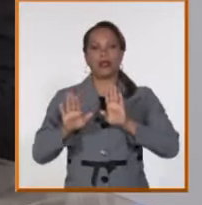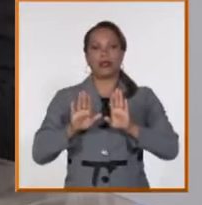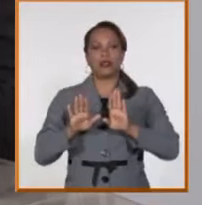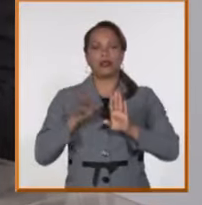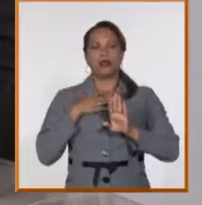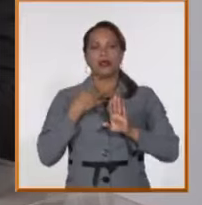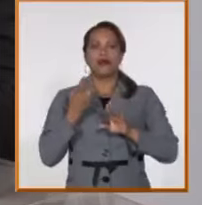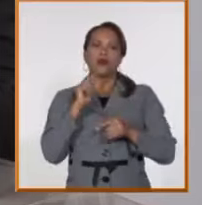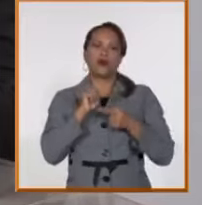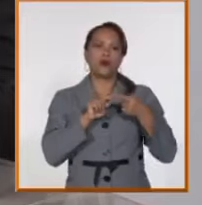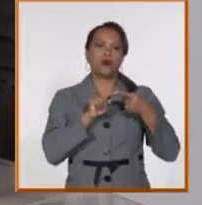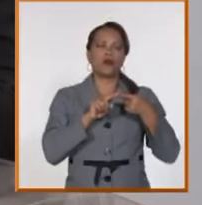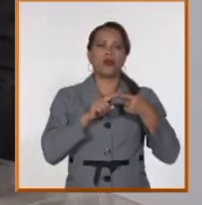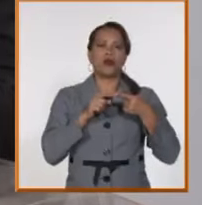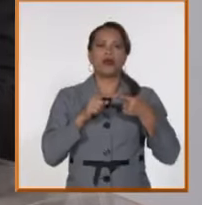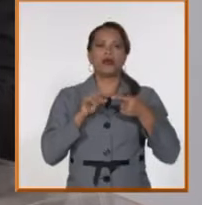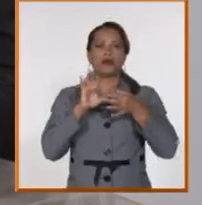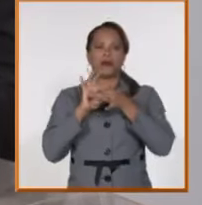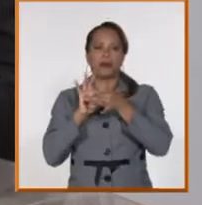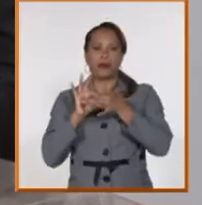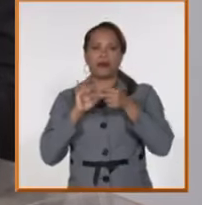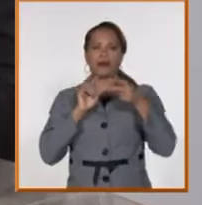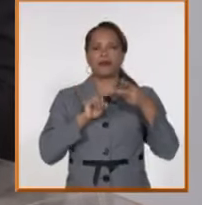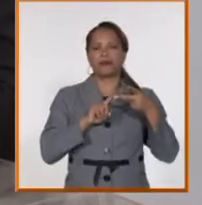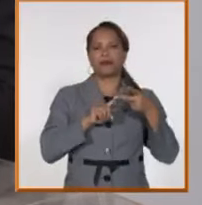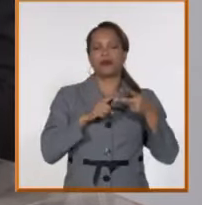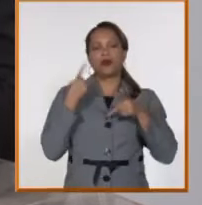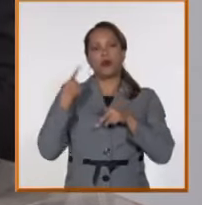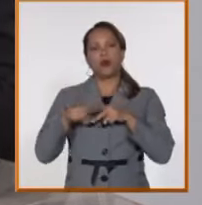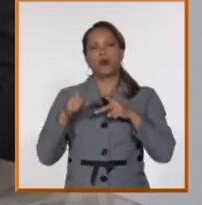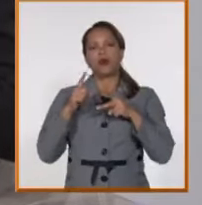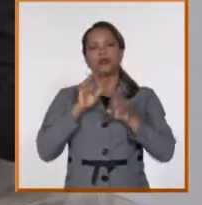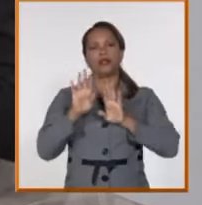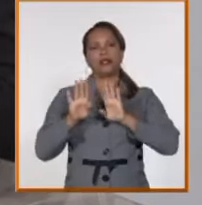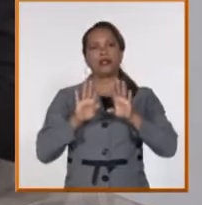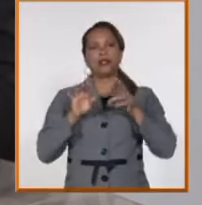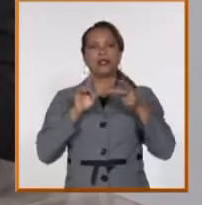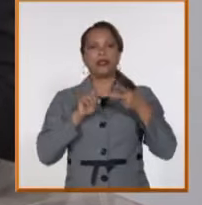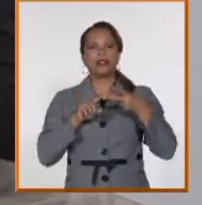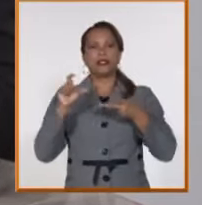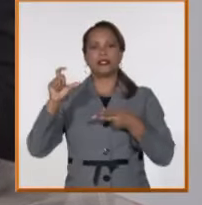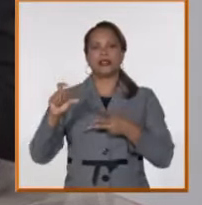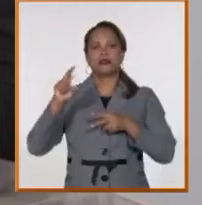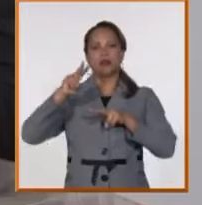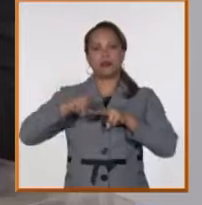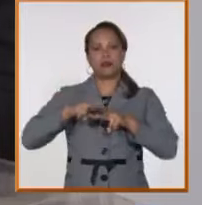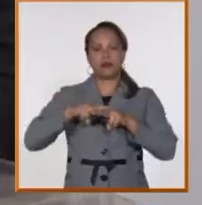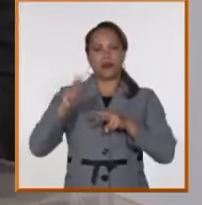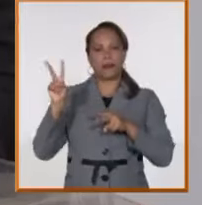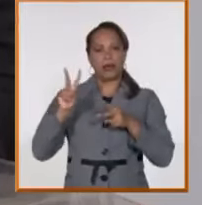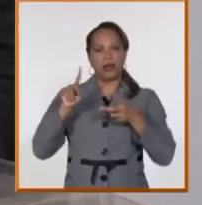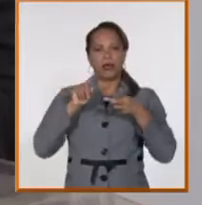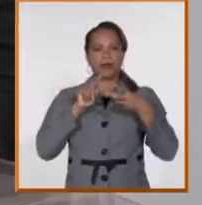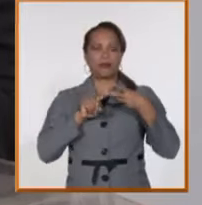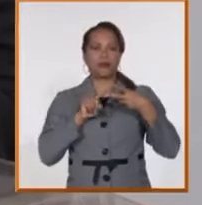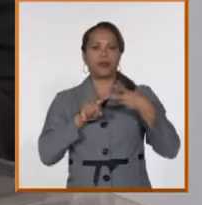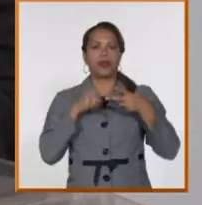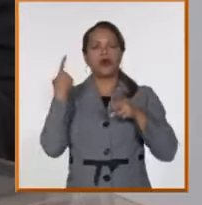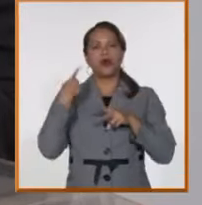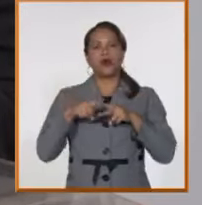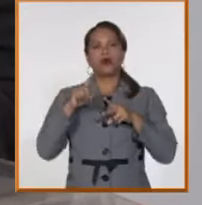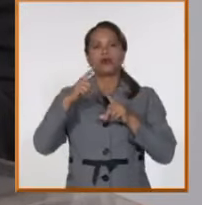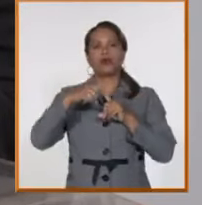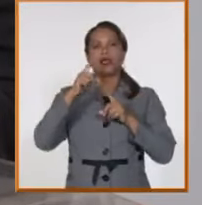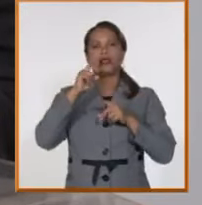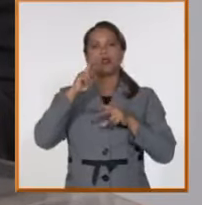tenemos una en boga en confecciones boga que radica aquí en el centro abana en el pedado tenemos una entab en el